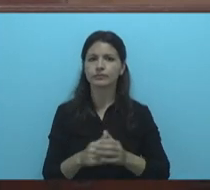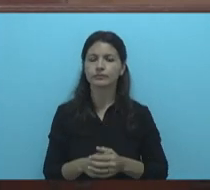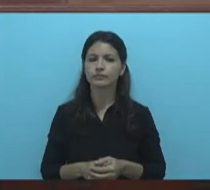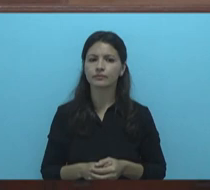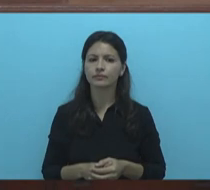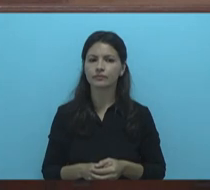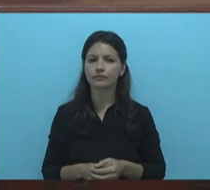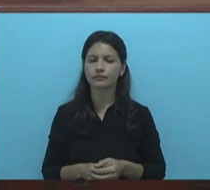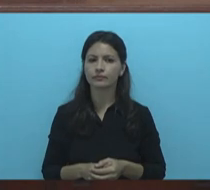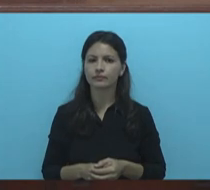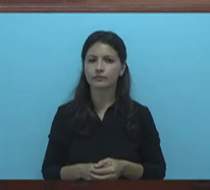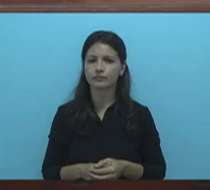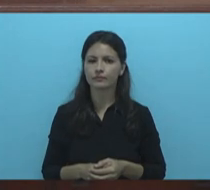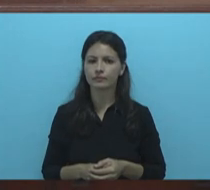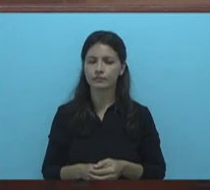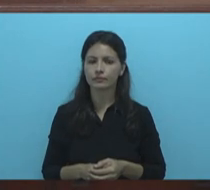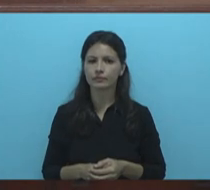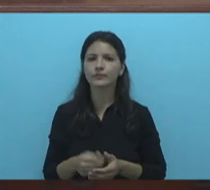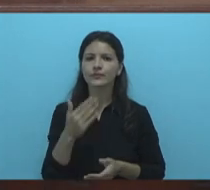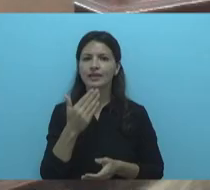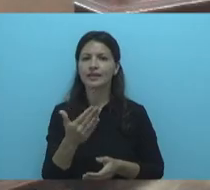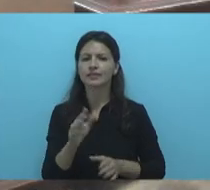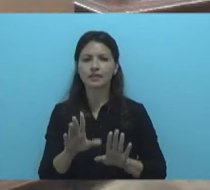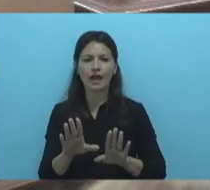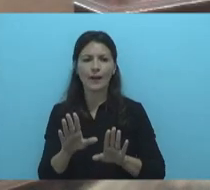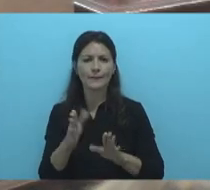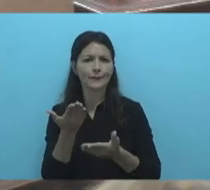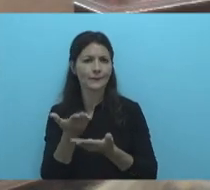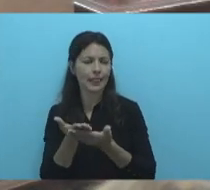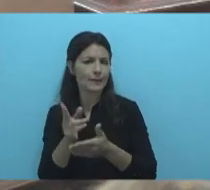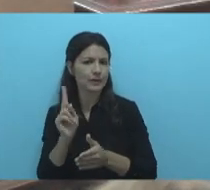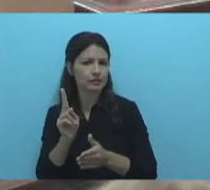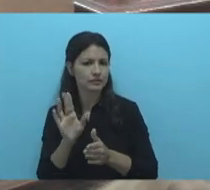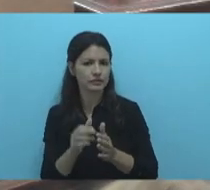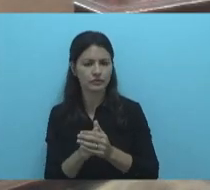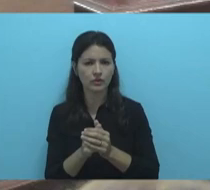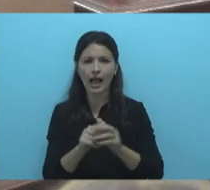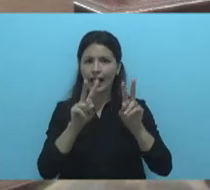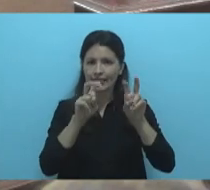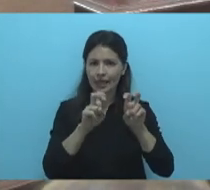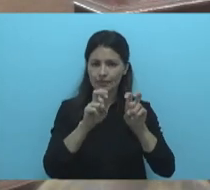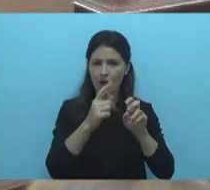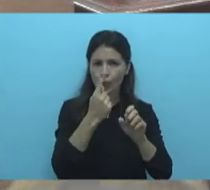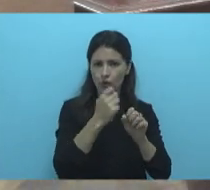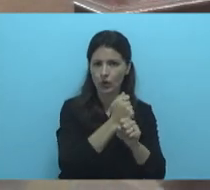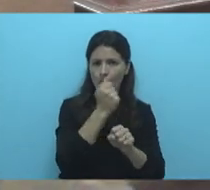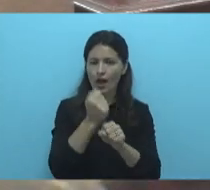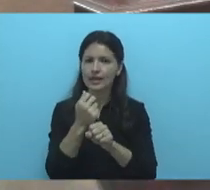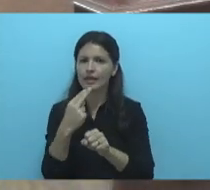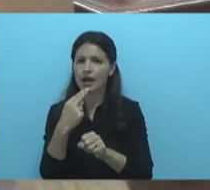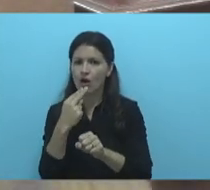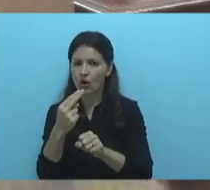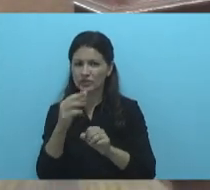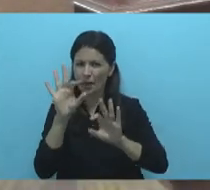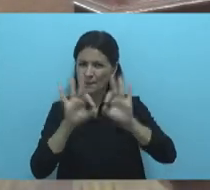Sí, diputado Pablo Oliver, tiene la palabra. Gracias, para hacer una moción para que del asunto número 1 al 11, que